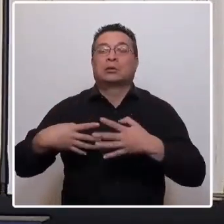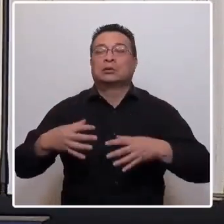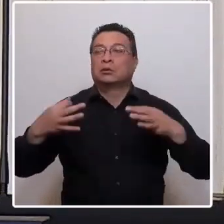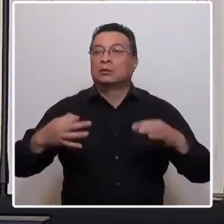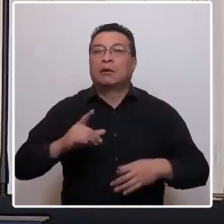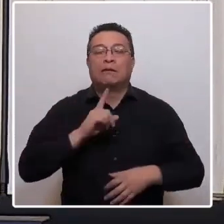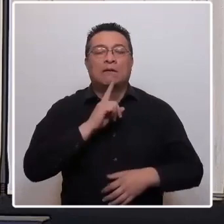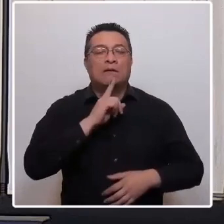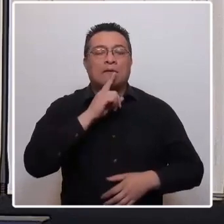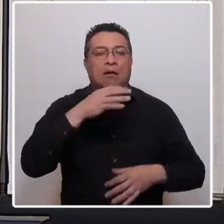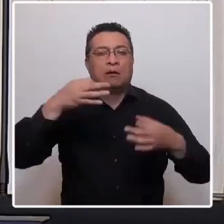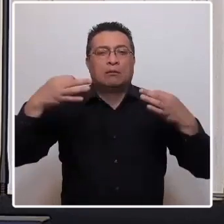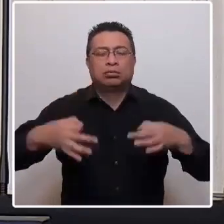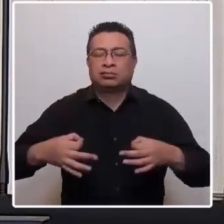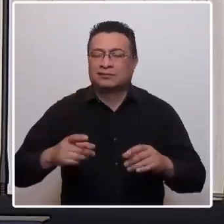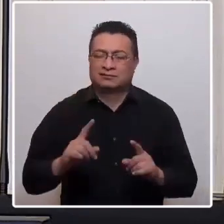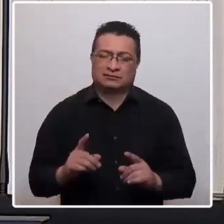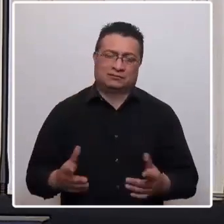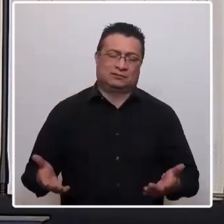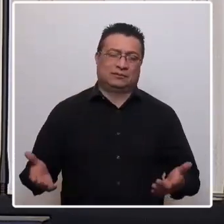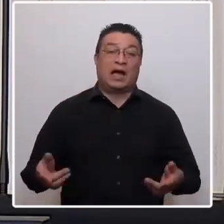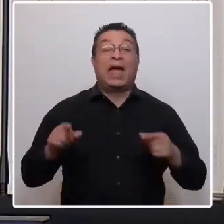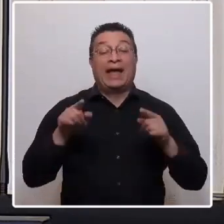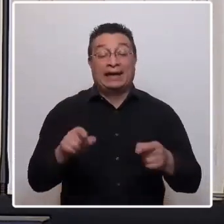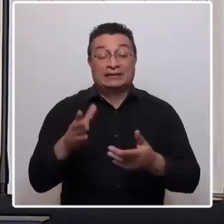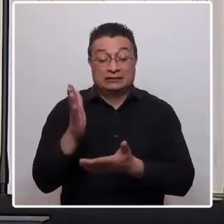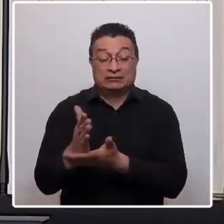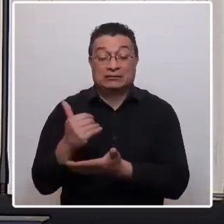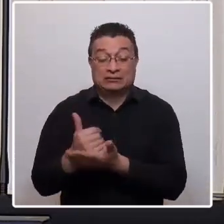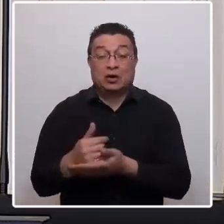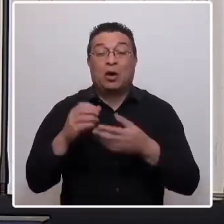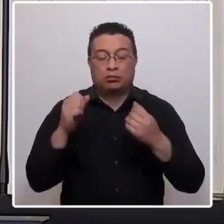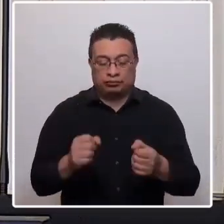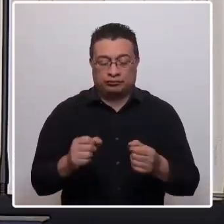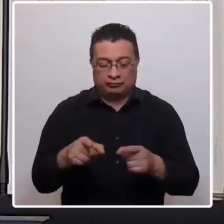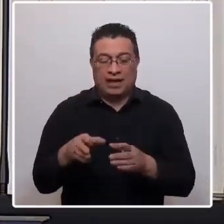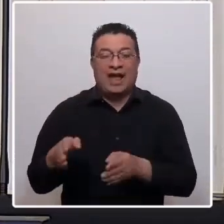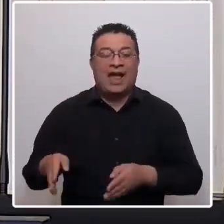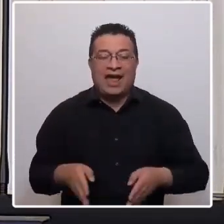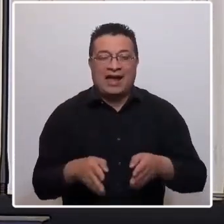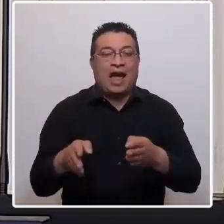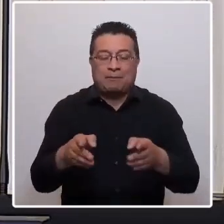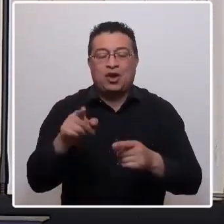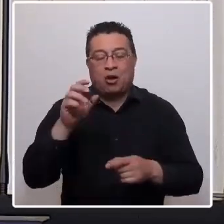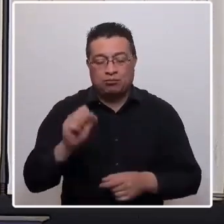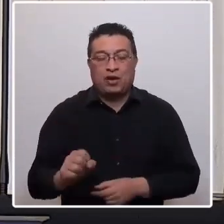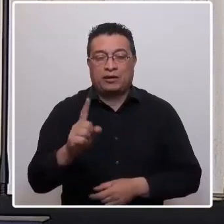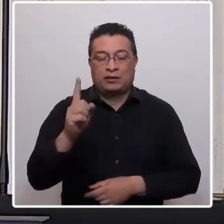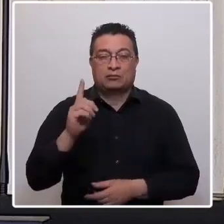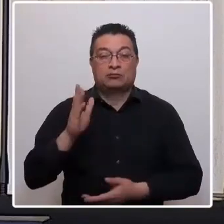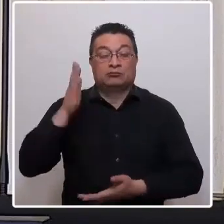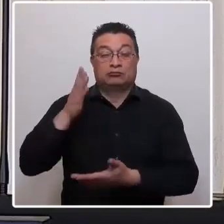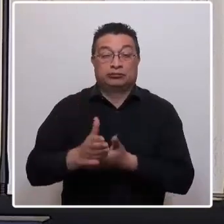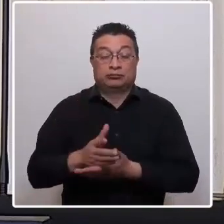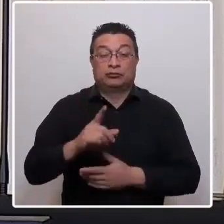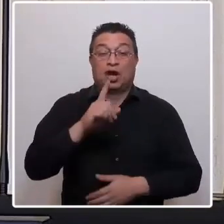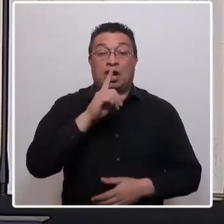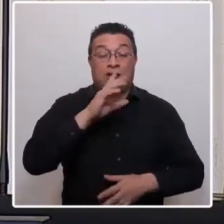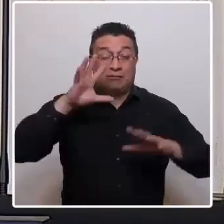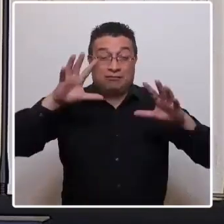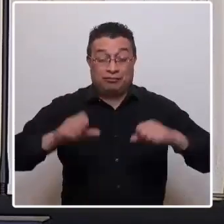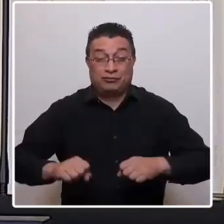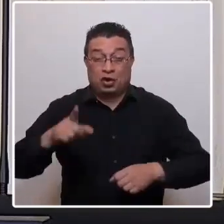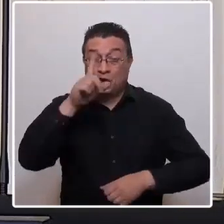eficiencia ejemplar. Con esta medida estamos pavimentando el camino para que un régimen totalitario como el